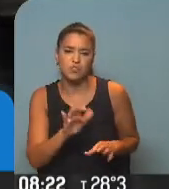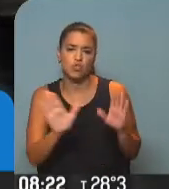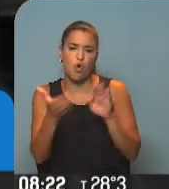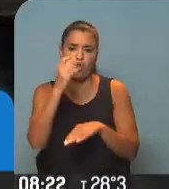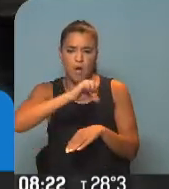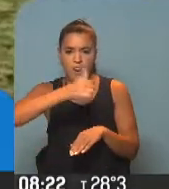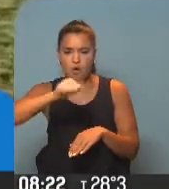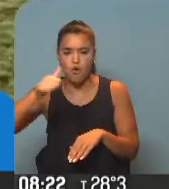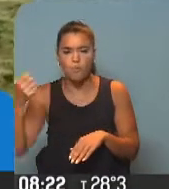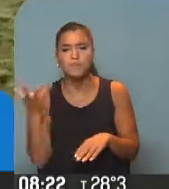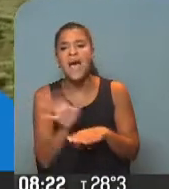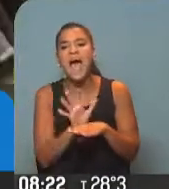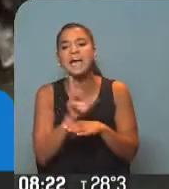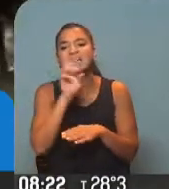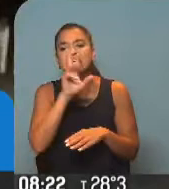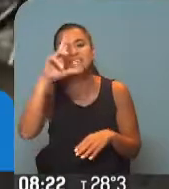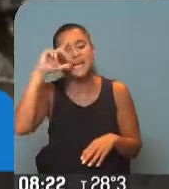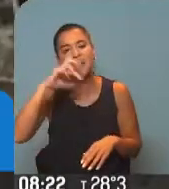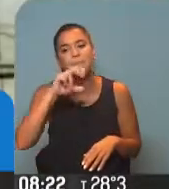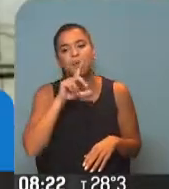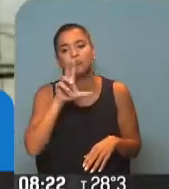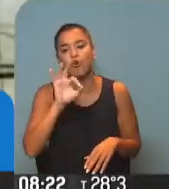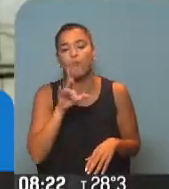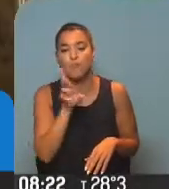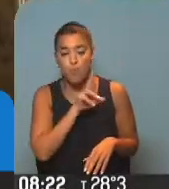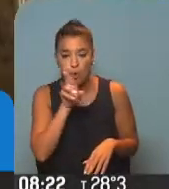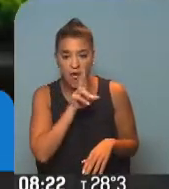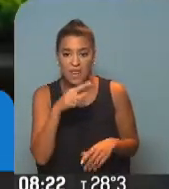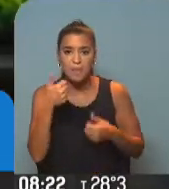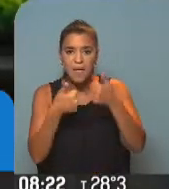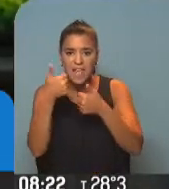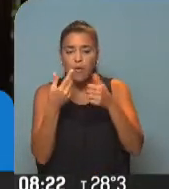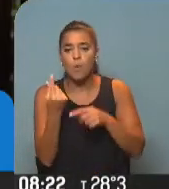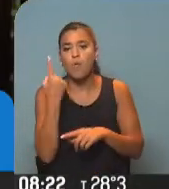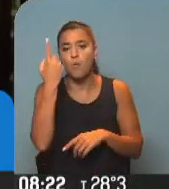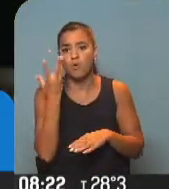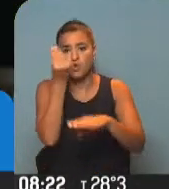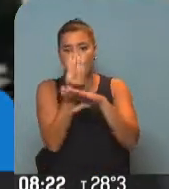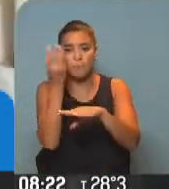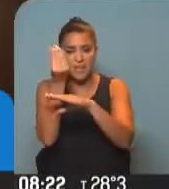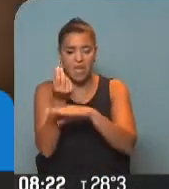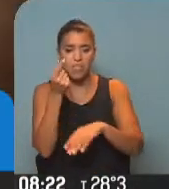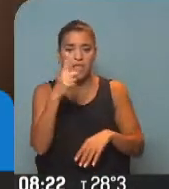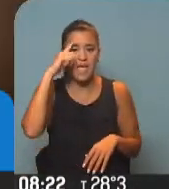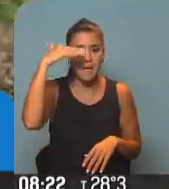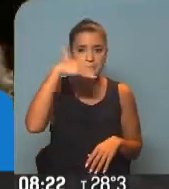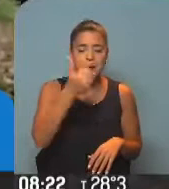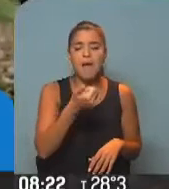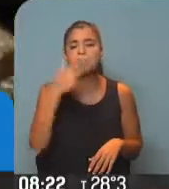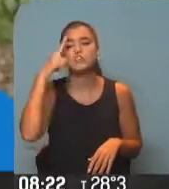puesto adelante. Actriz de reparto es la más peleada de todos. Y justo en la actriz de reparto cae una de las dos de las nominadas, Emma Stone y Rachel